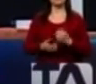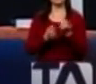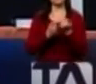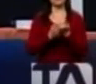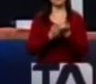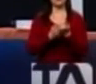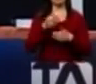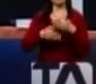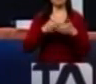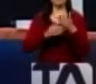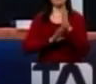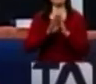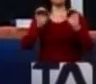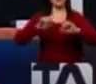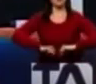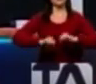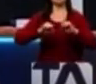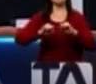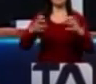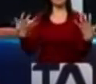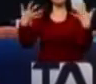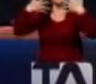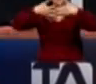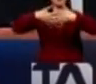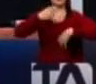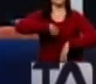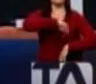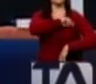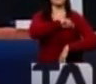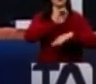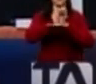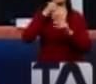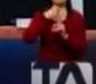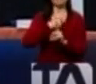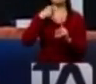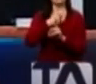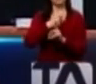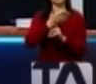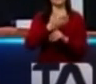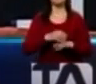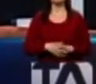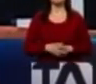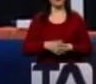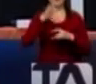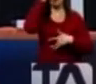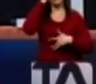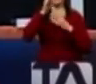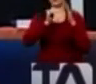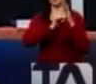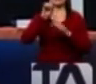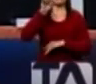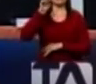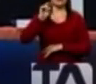esto llegue a un buen puerto. Esperamos que podamos unir lazos entre España y Ecuador con la lucha de la enfermedad de Dent. Y quiero animar a todas